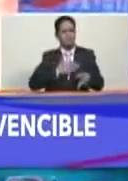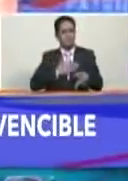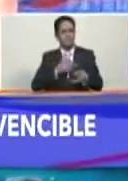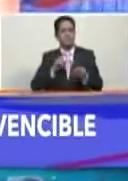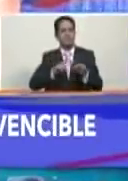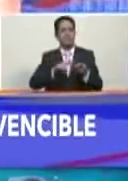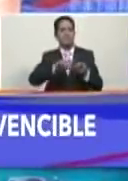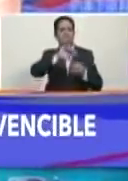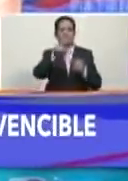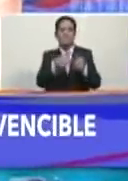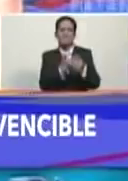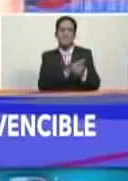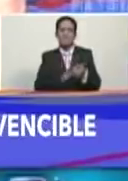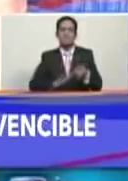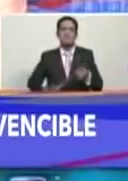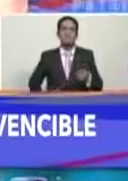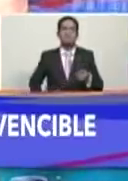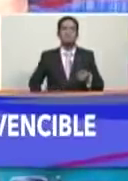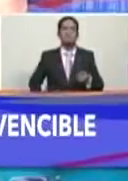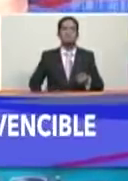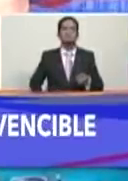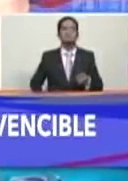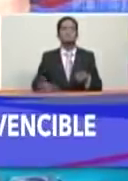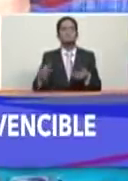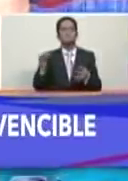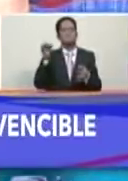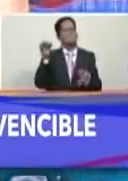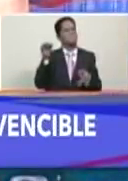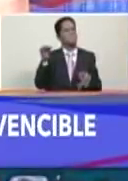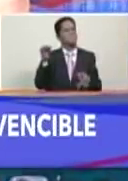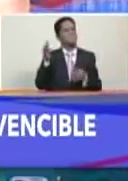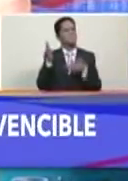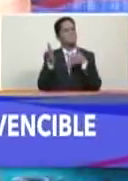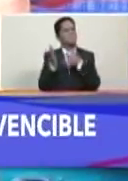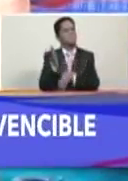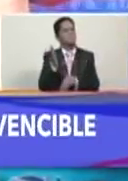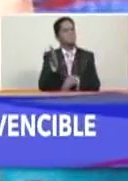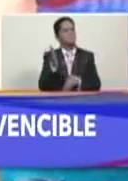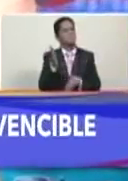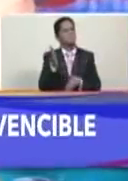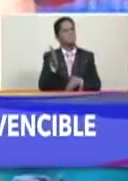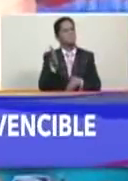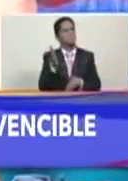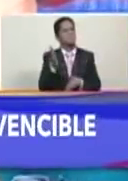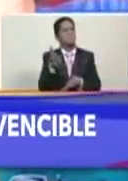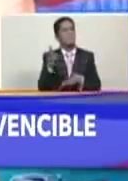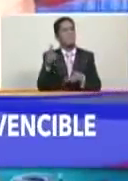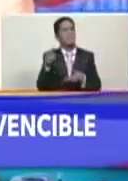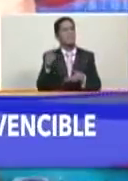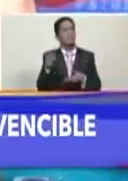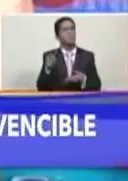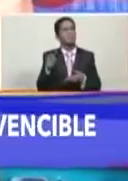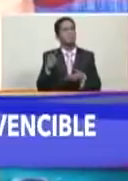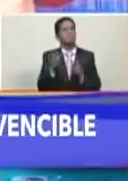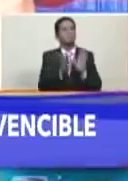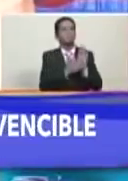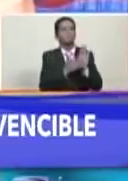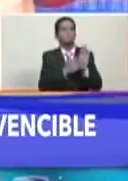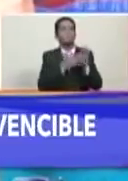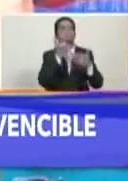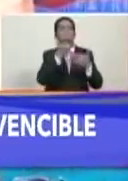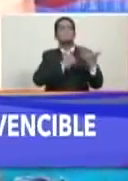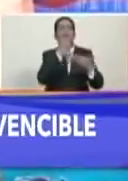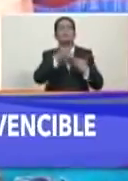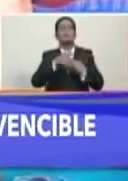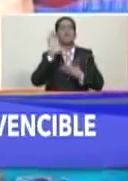vicepresidenta. Tengo en mis manos lo que va a ser el plan de la